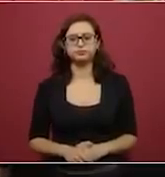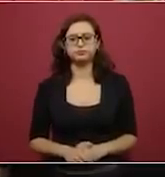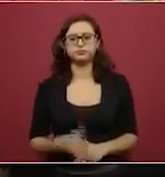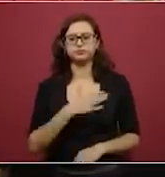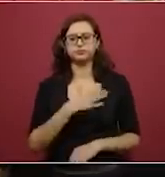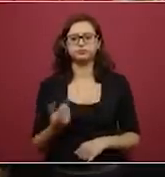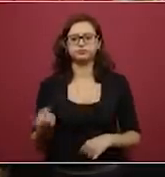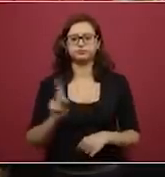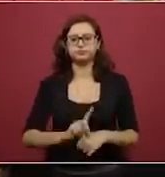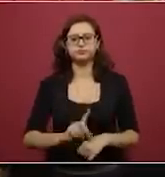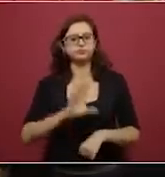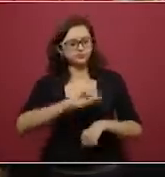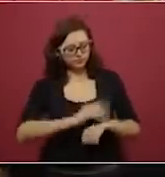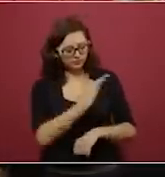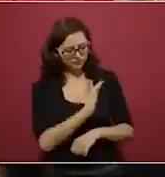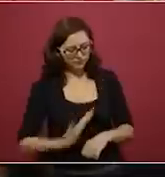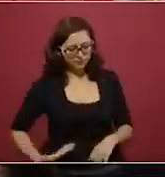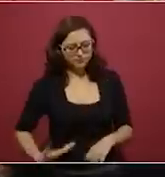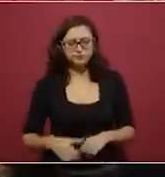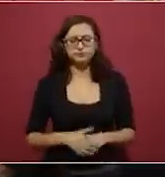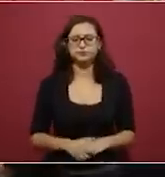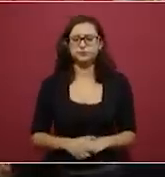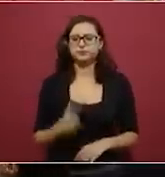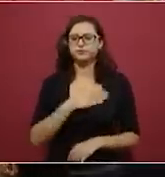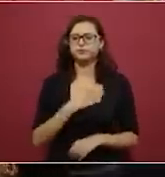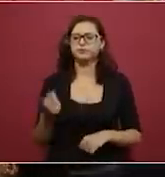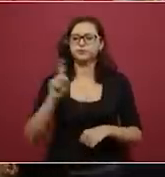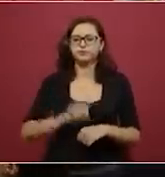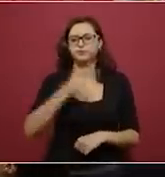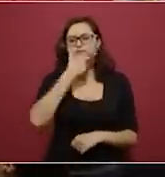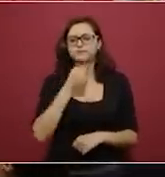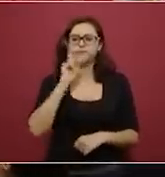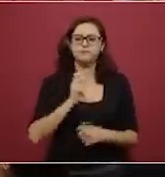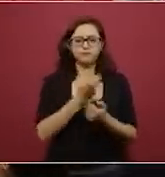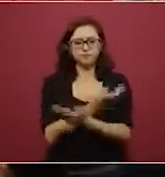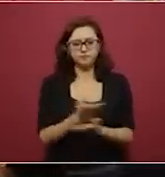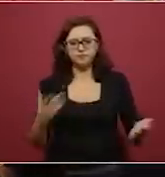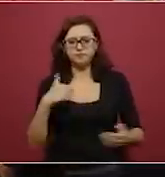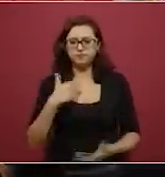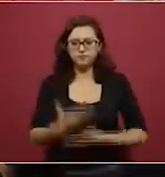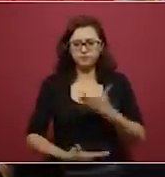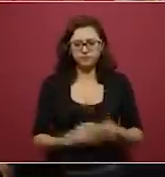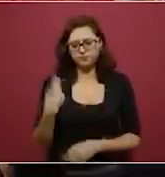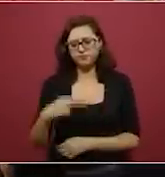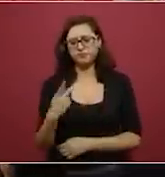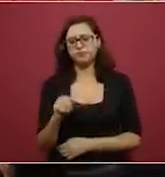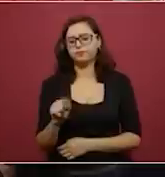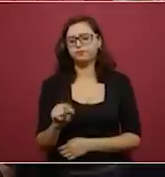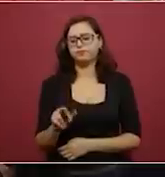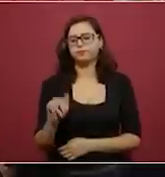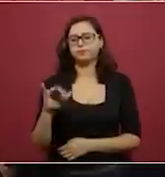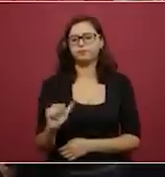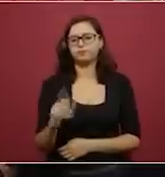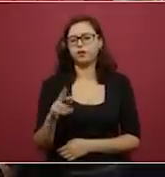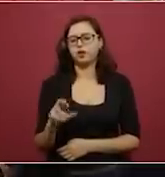buenos días con su permiso señor presidente buenos días tengan todas y todos ustedes su servidora patricia rosalinda trujillo